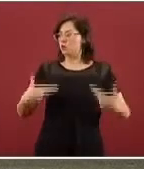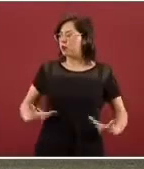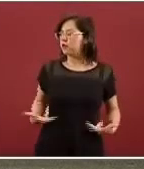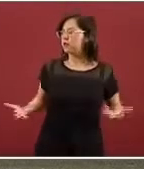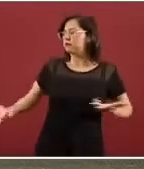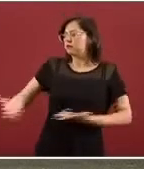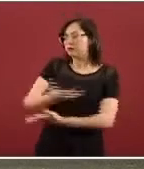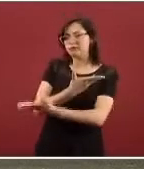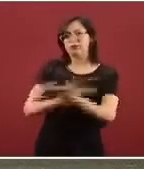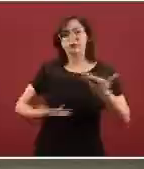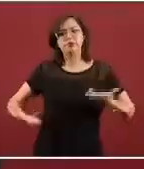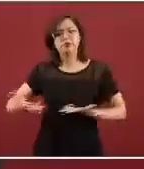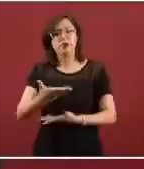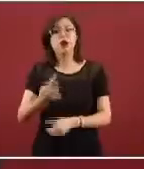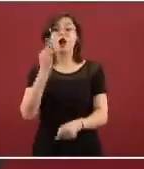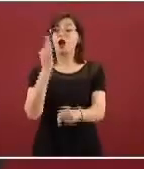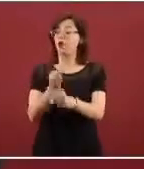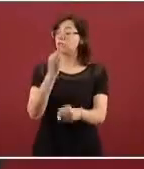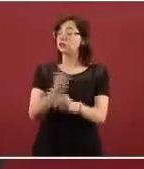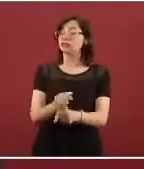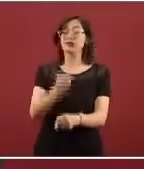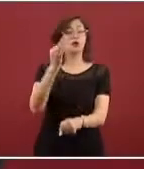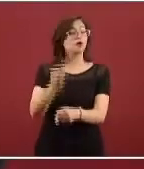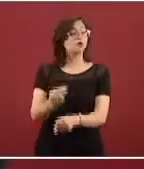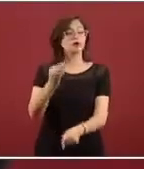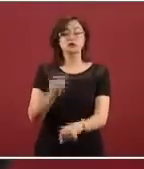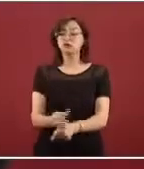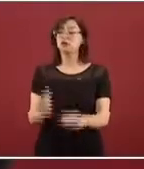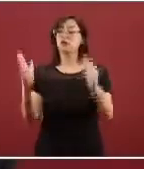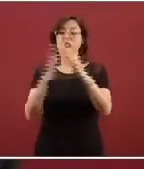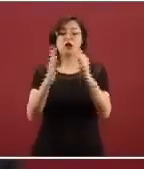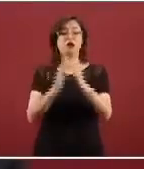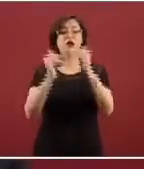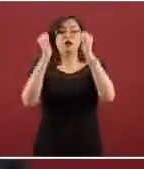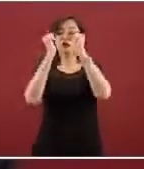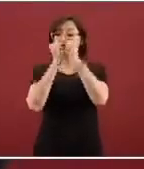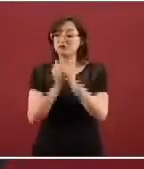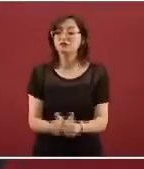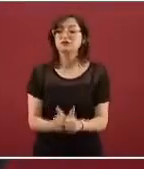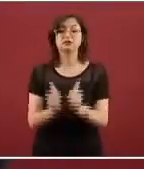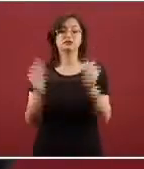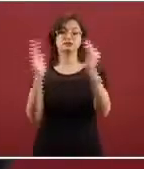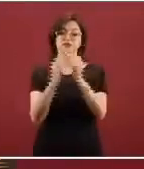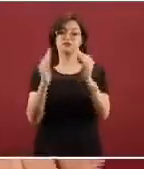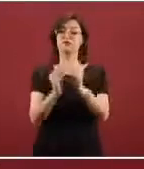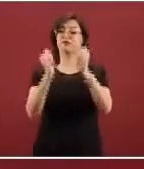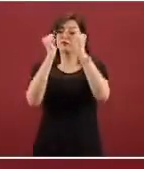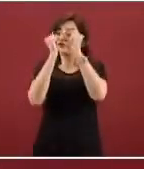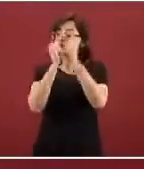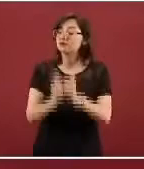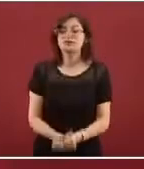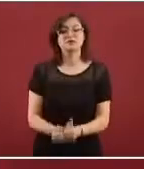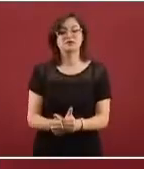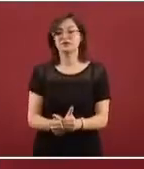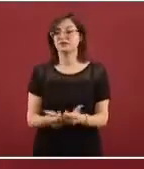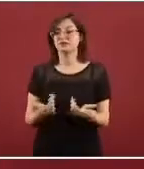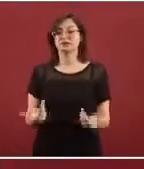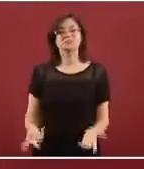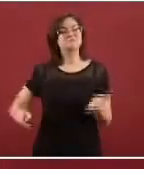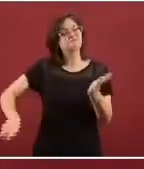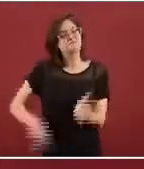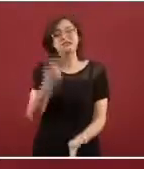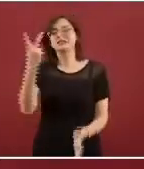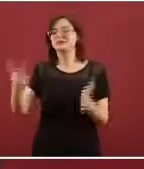de colaboración. Y este es el momento, quédate en casa. Quédate en casa, no podría ser más